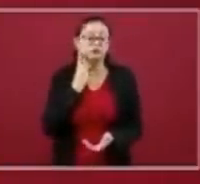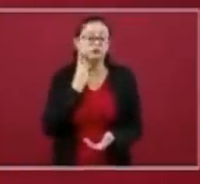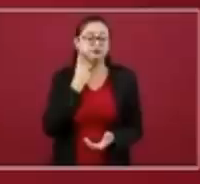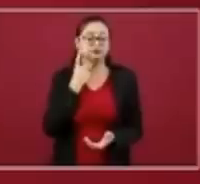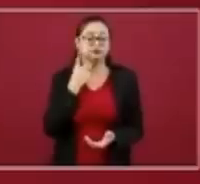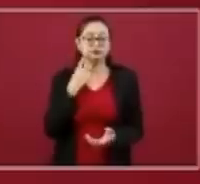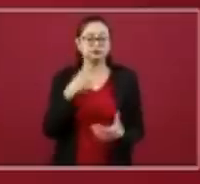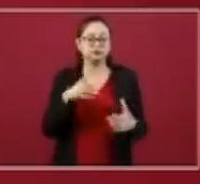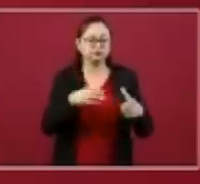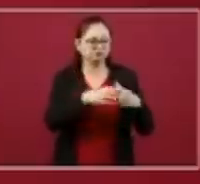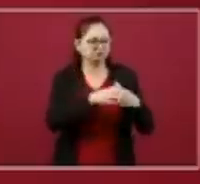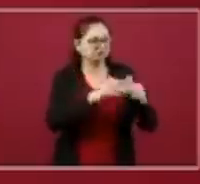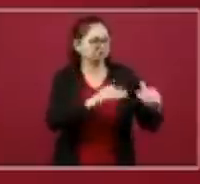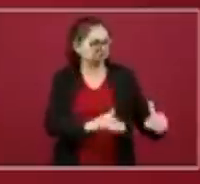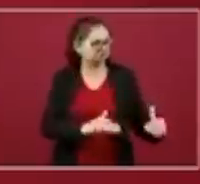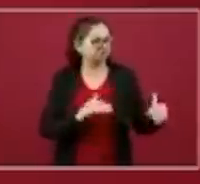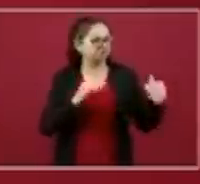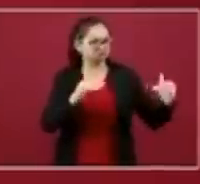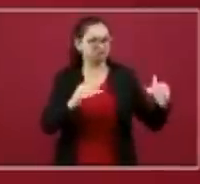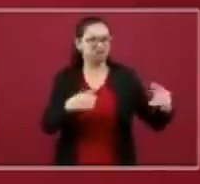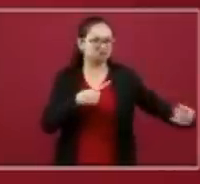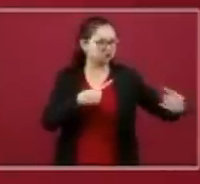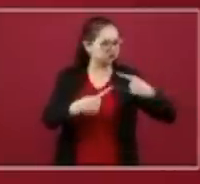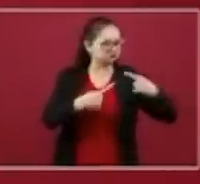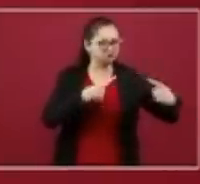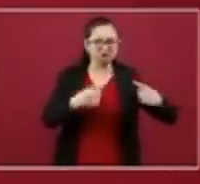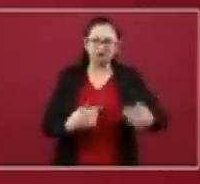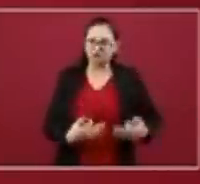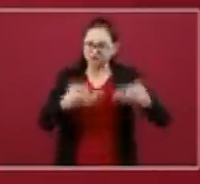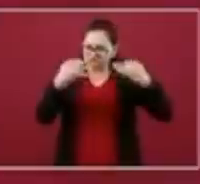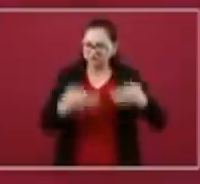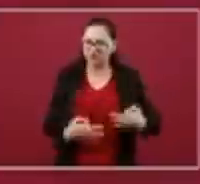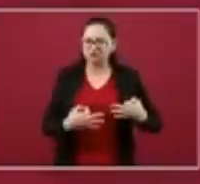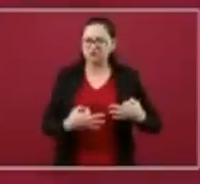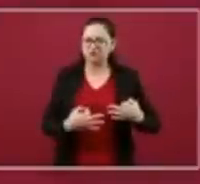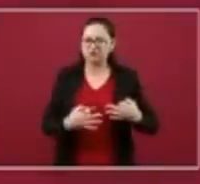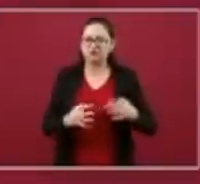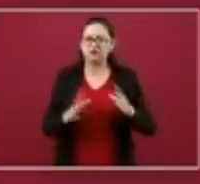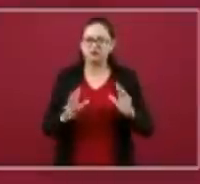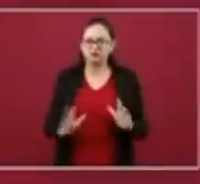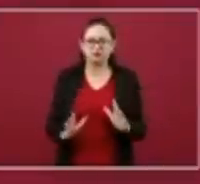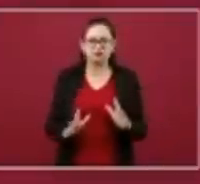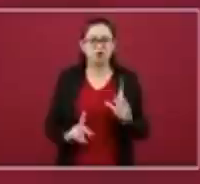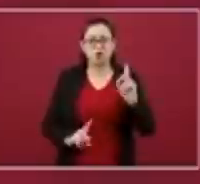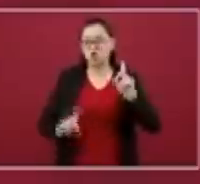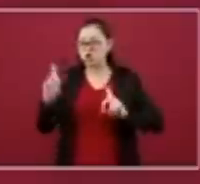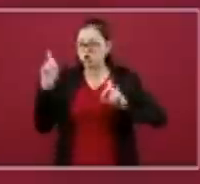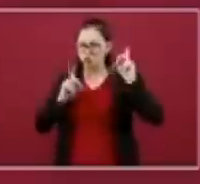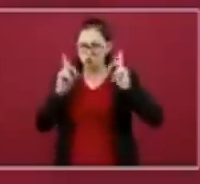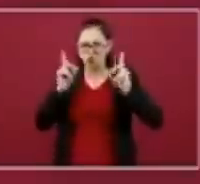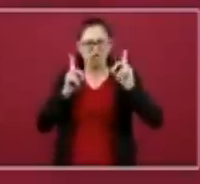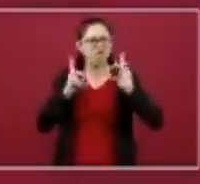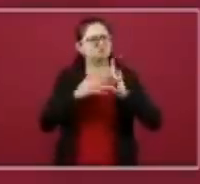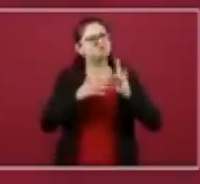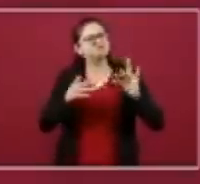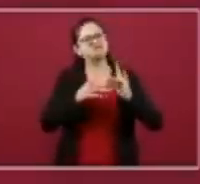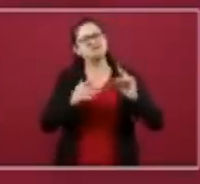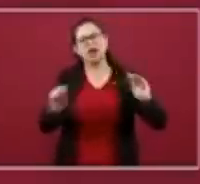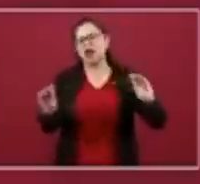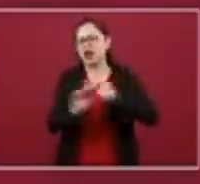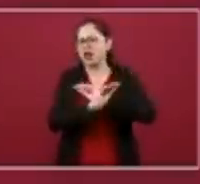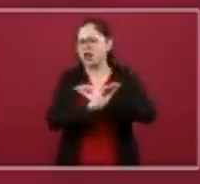a estar a la altura de las circunstancias y que se pueden aclarar todas las dudas, ¿sí?,